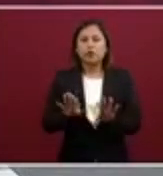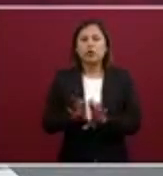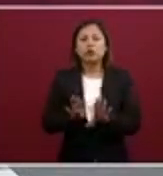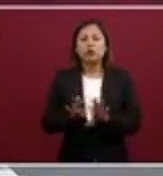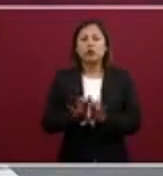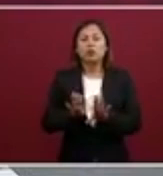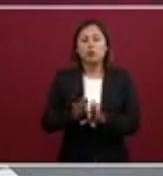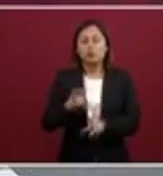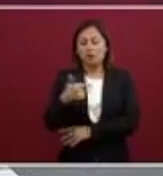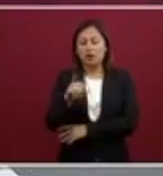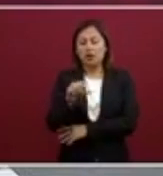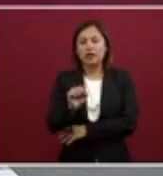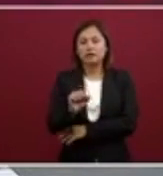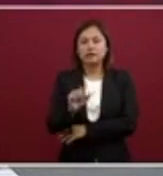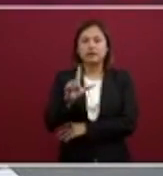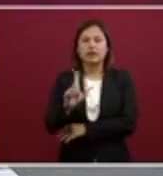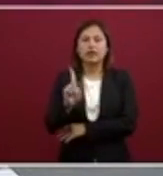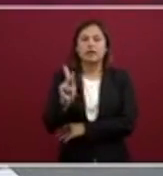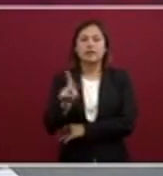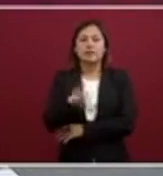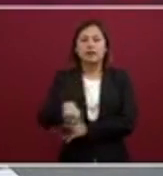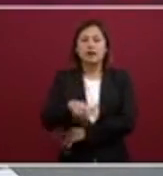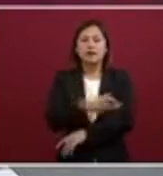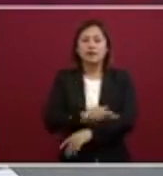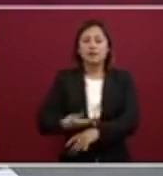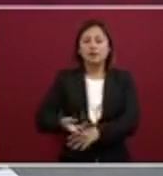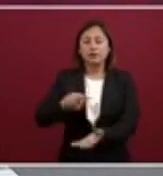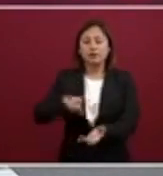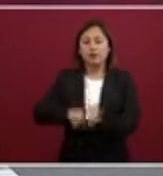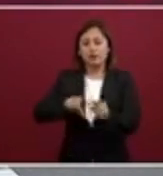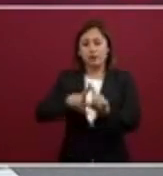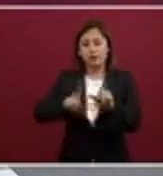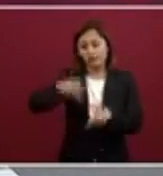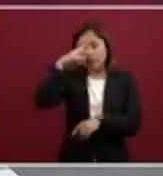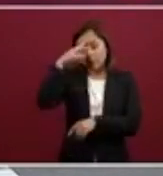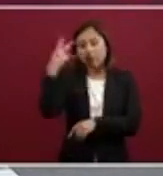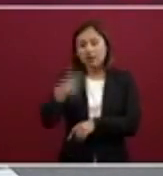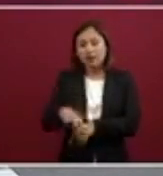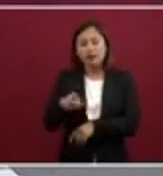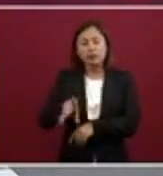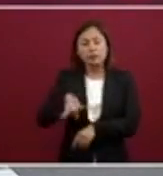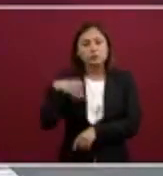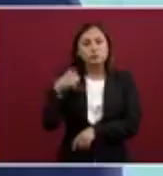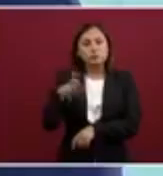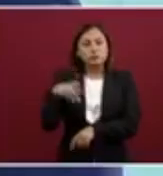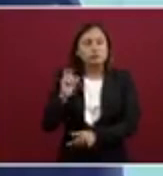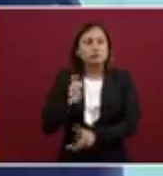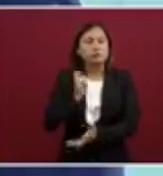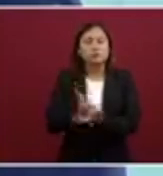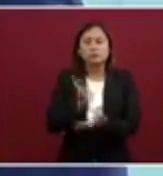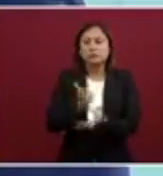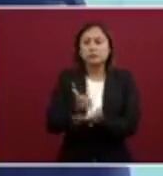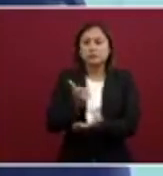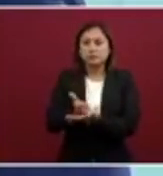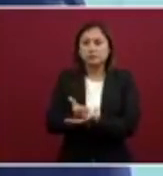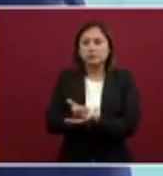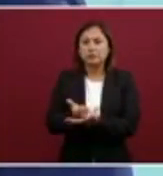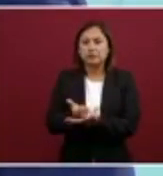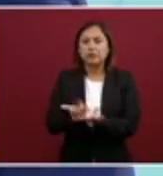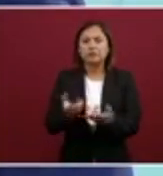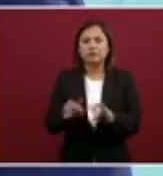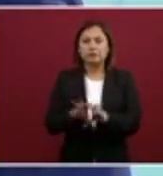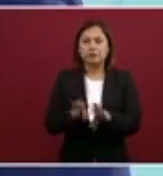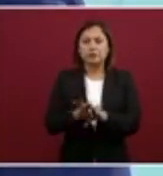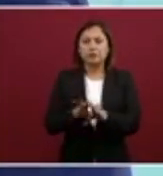LP, las familias más necesitadas de nuestro país, las que más se esfuerzan para pagar este producto, que es el que se vende